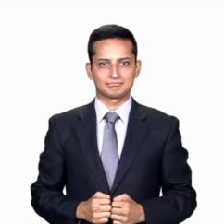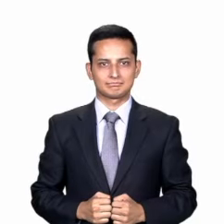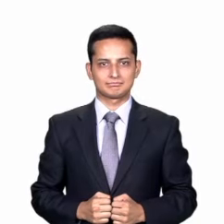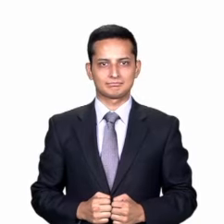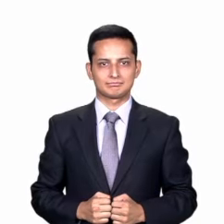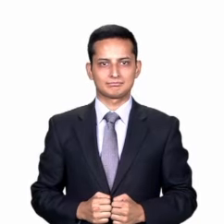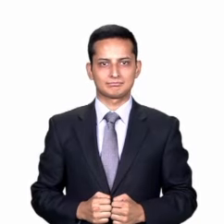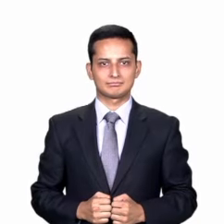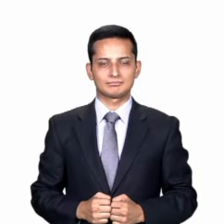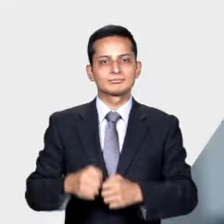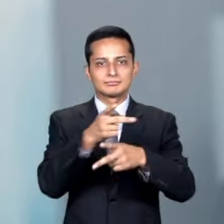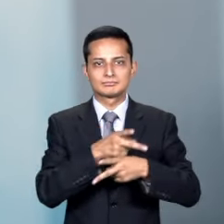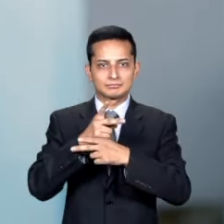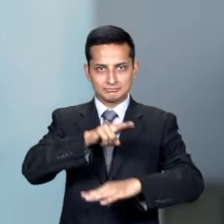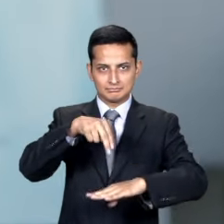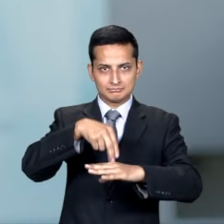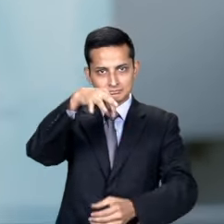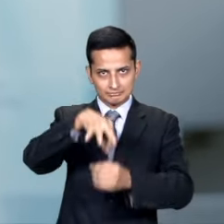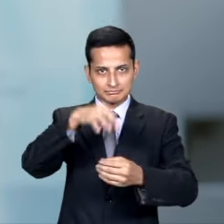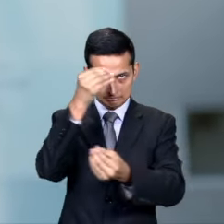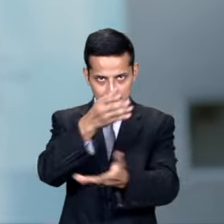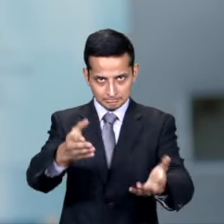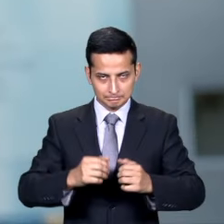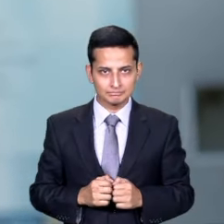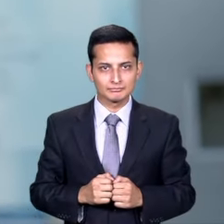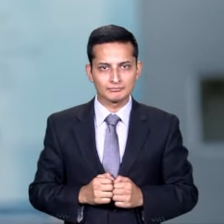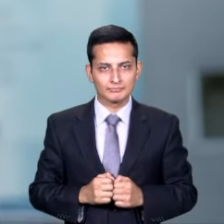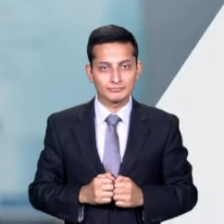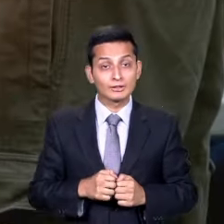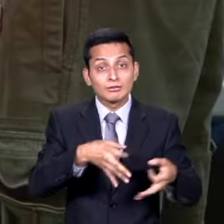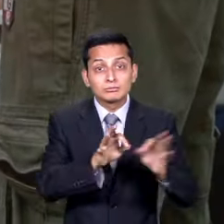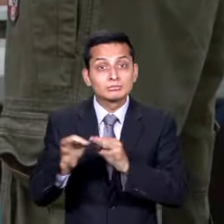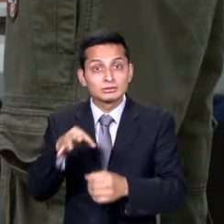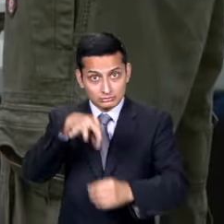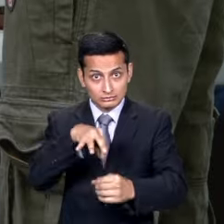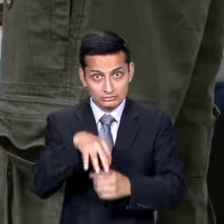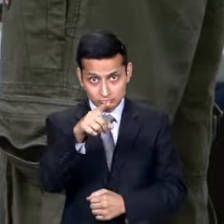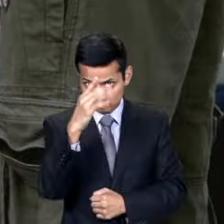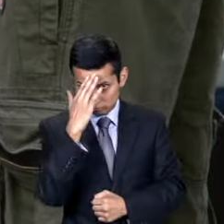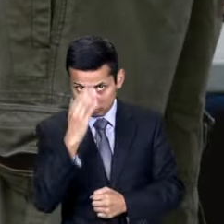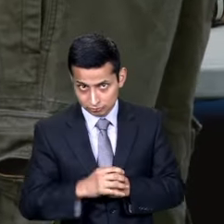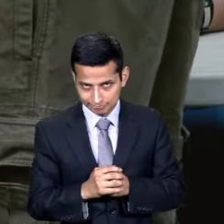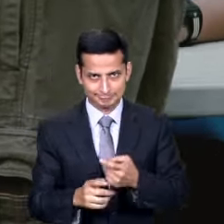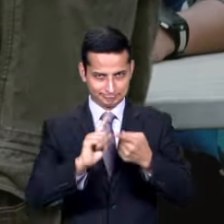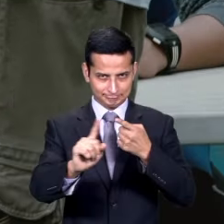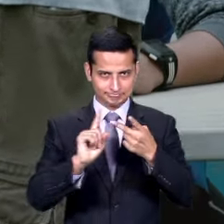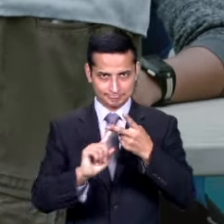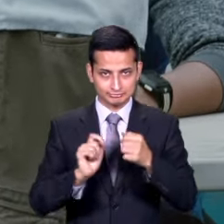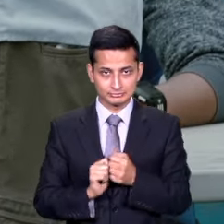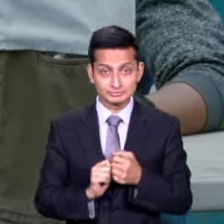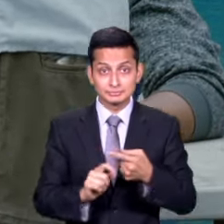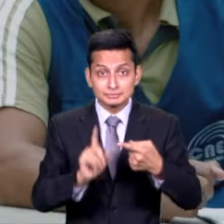El Consejo Nacional Electoral informa. ¿Usted conoce las formas de realizar su voto? Existen dos maneras de